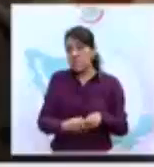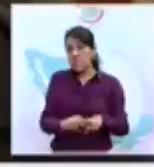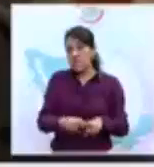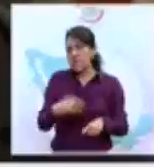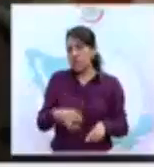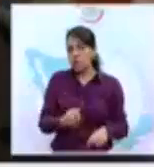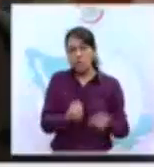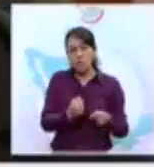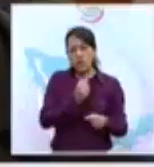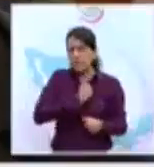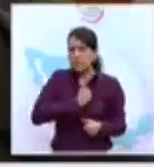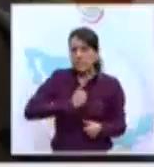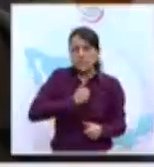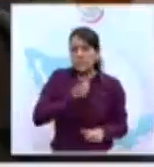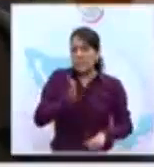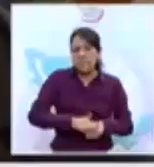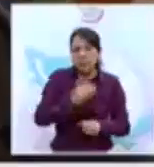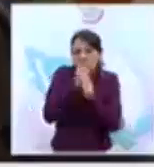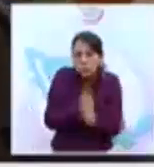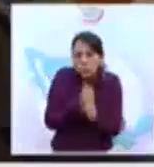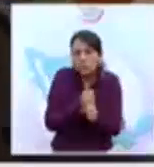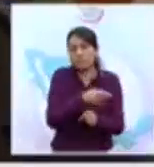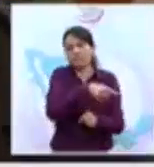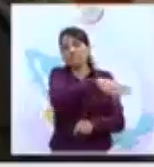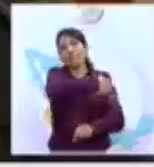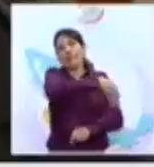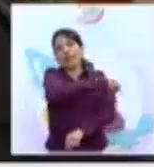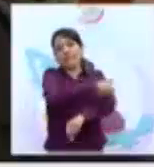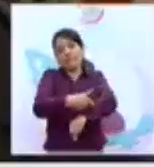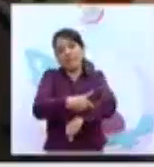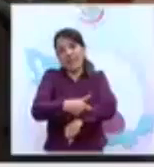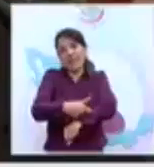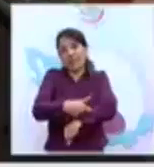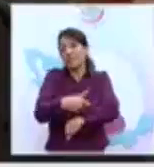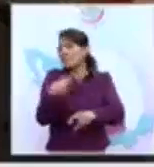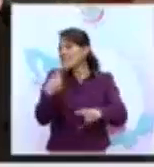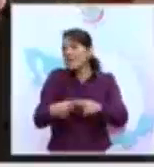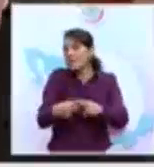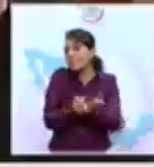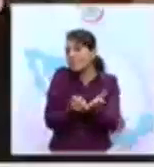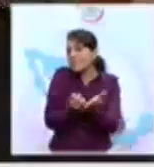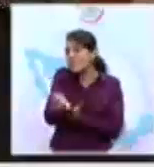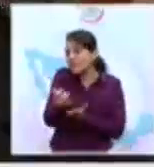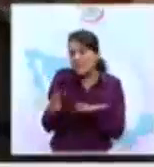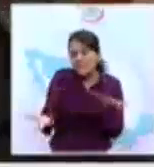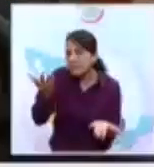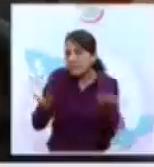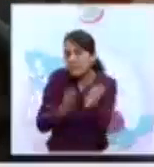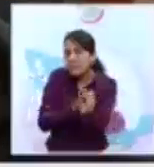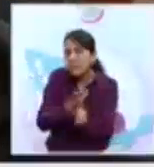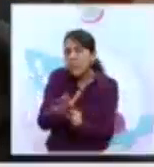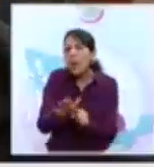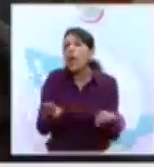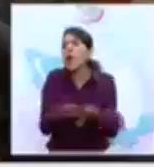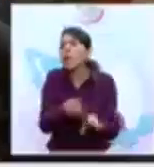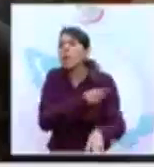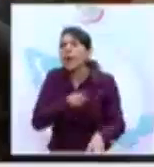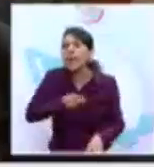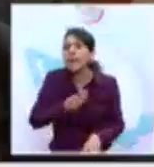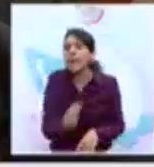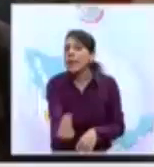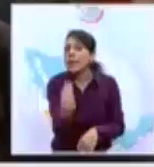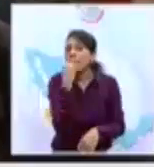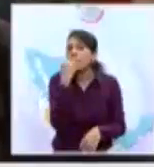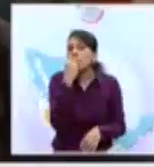es que llegamos a este supuesto donde el mercado es quien decide de qué mejor o qué manera de nutrir a cada uno de los